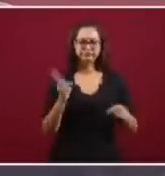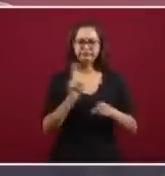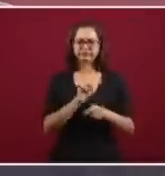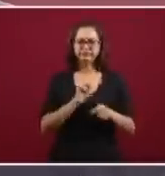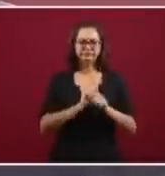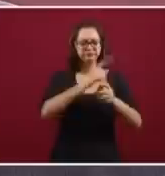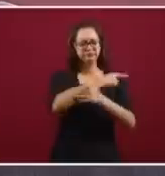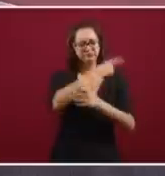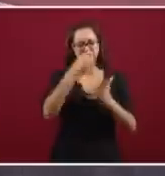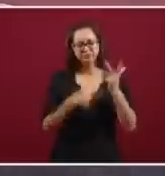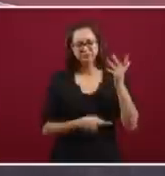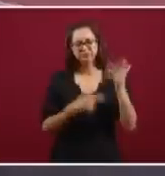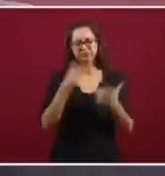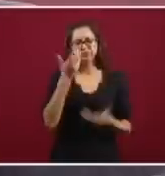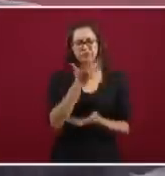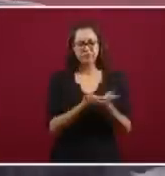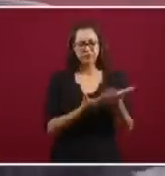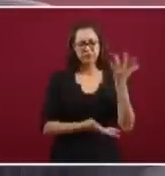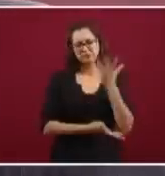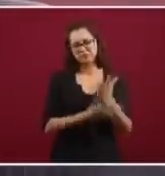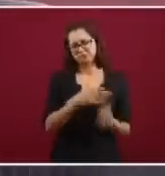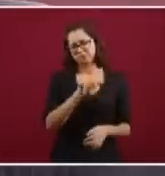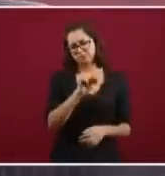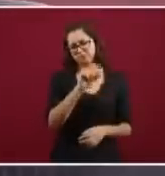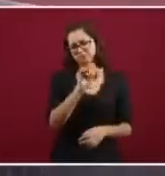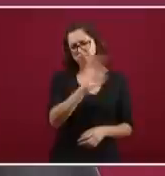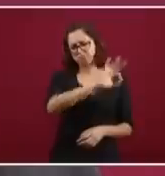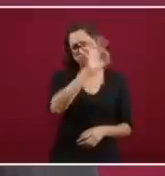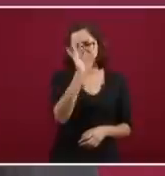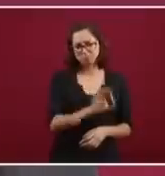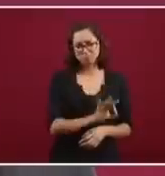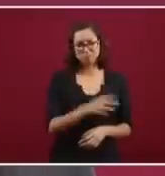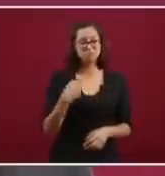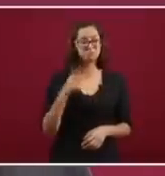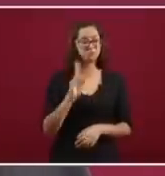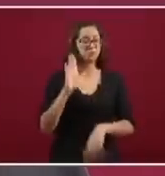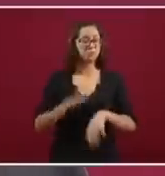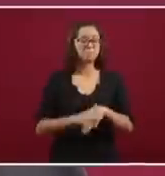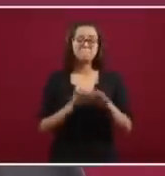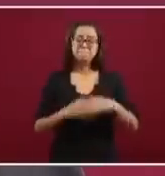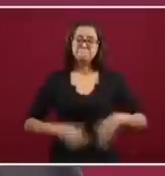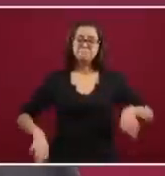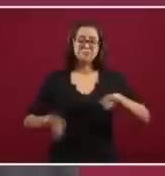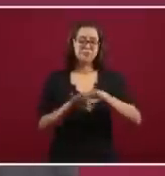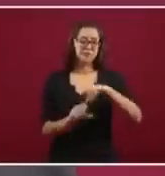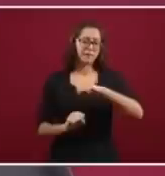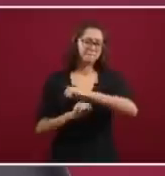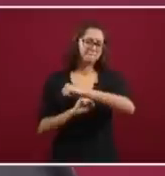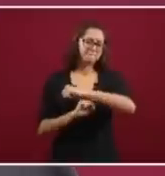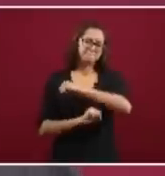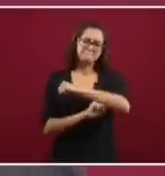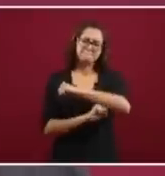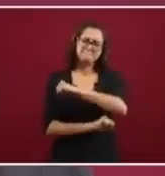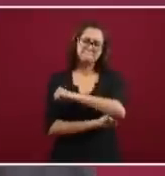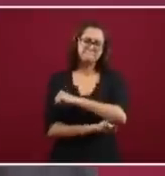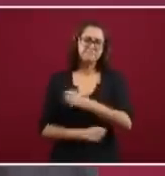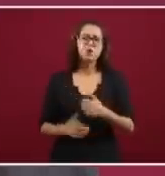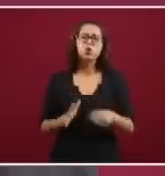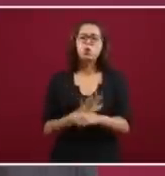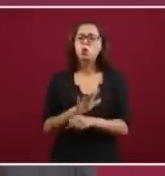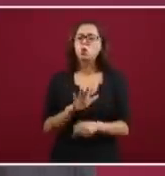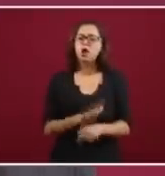acciones. Pero el cimiento principal es el bienestar.